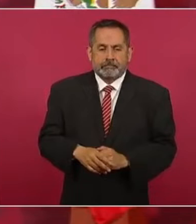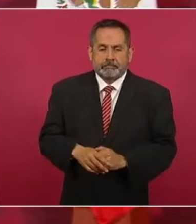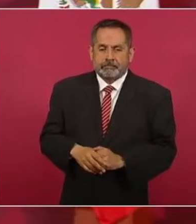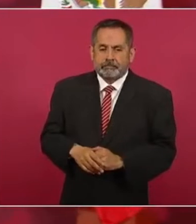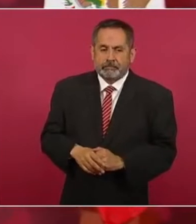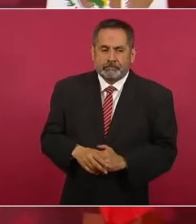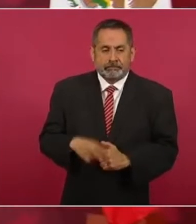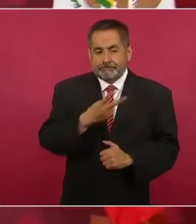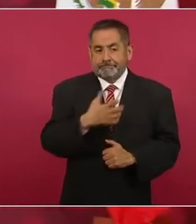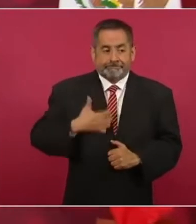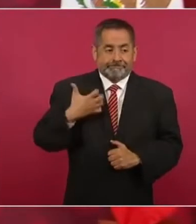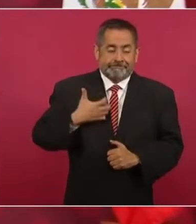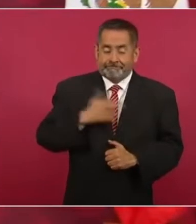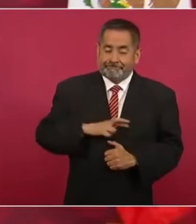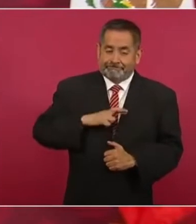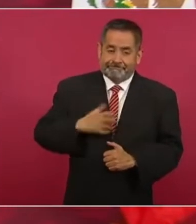Y ese es su enojo,